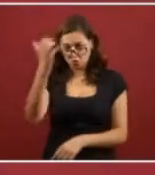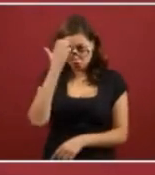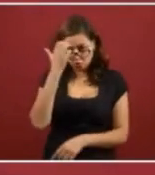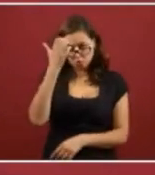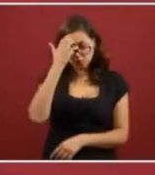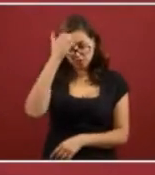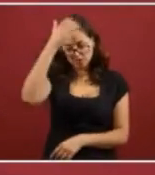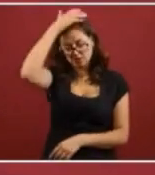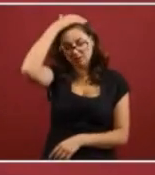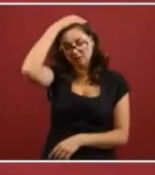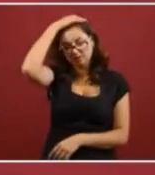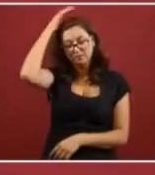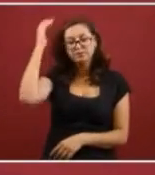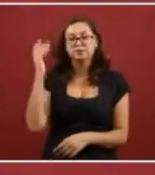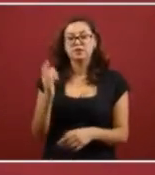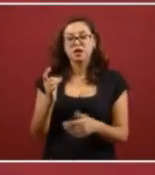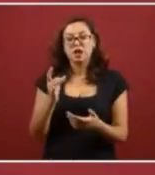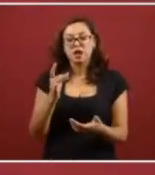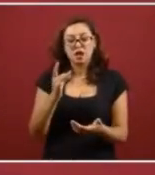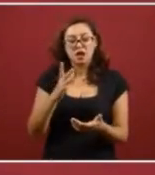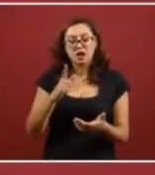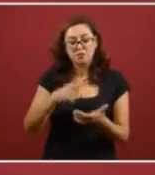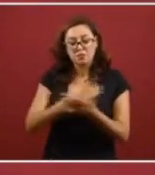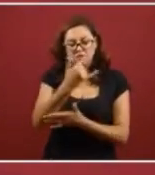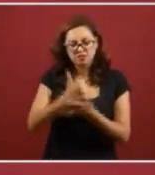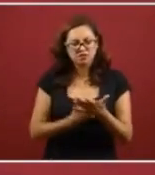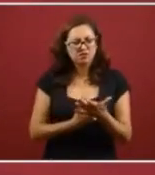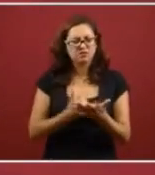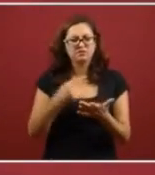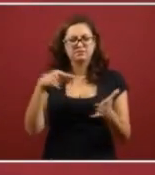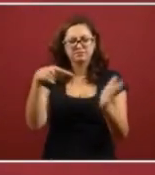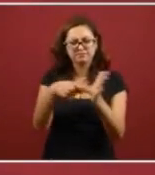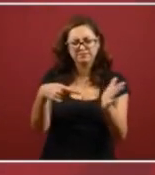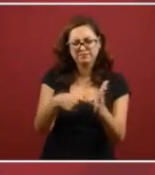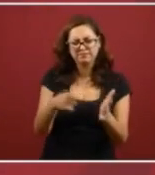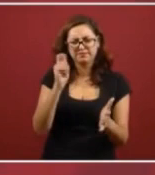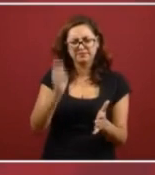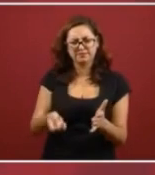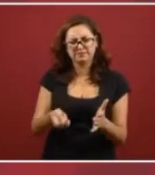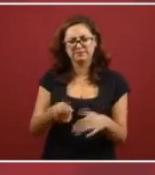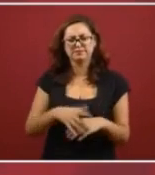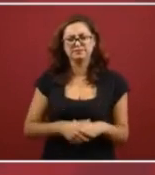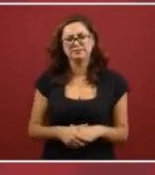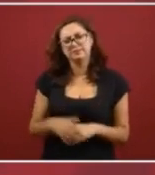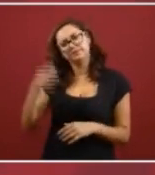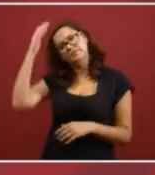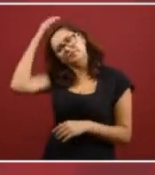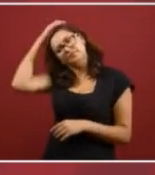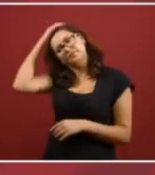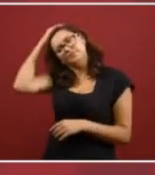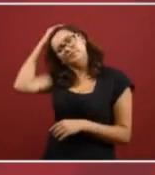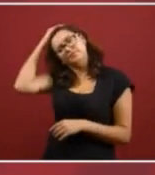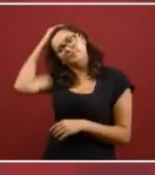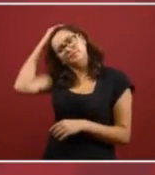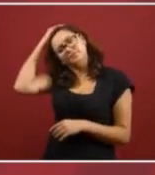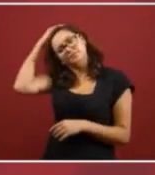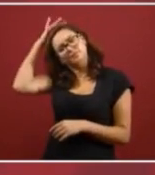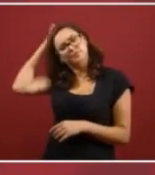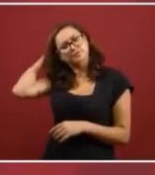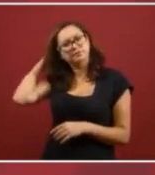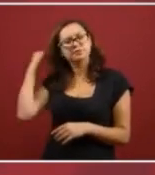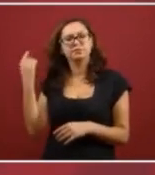cuál es what el proyecto the project is de nación. Of our nation. El nuevo proyecto de nación. The